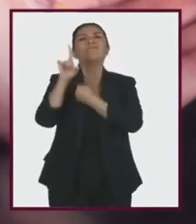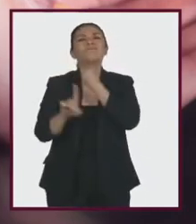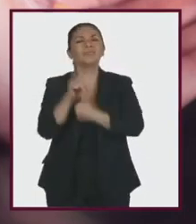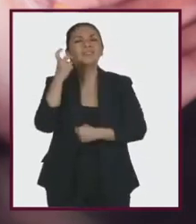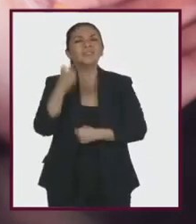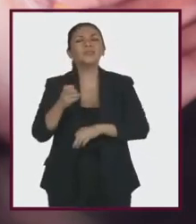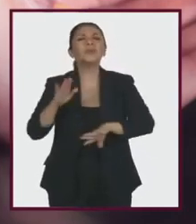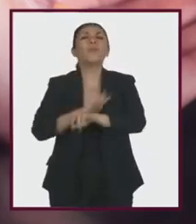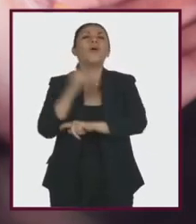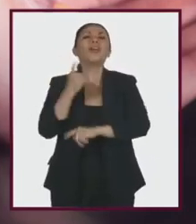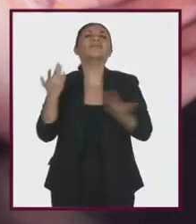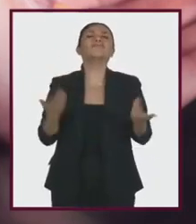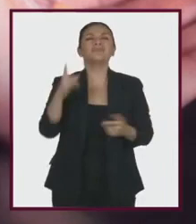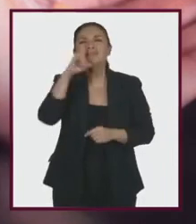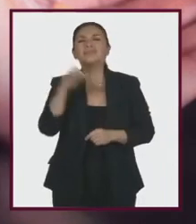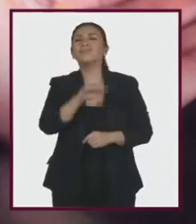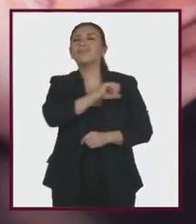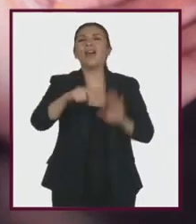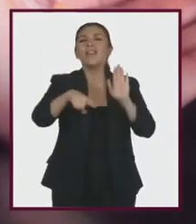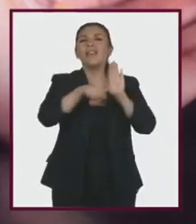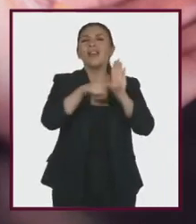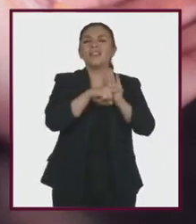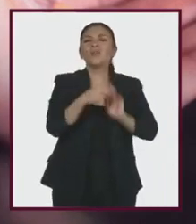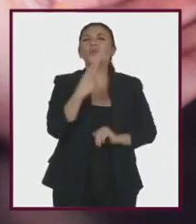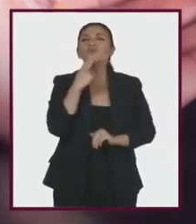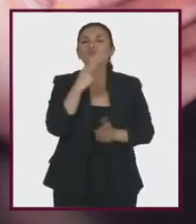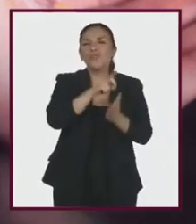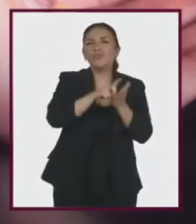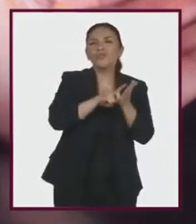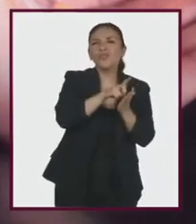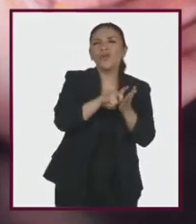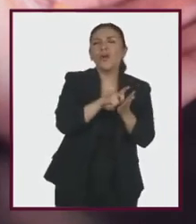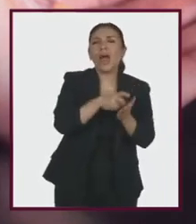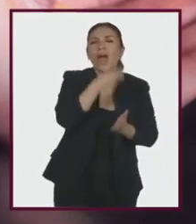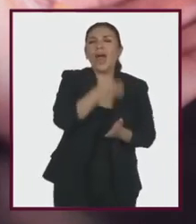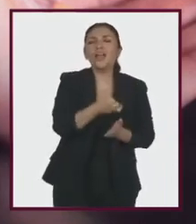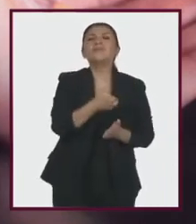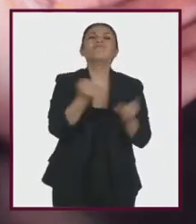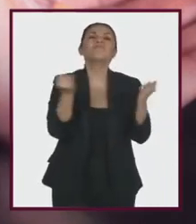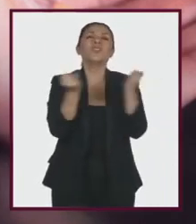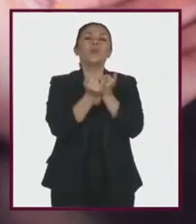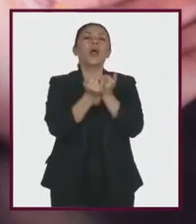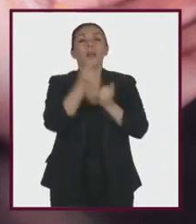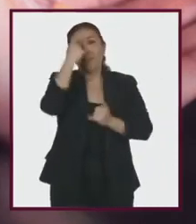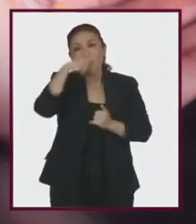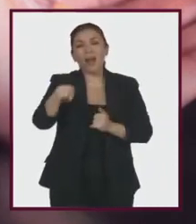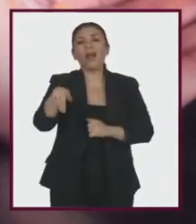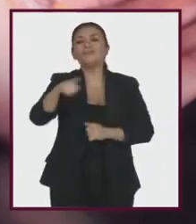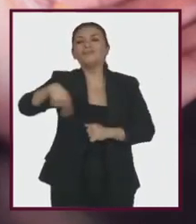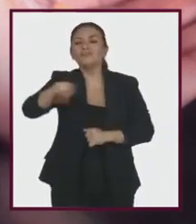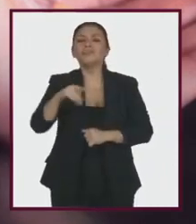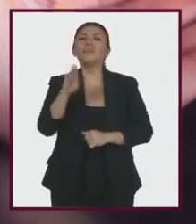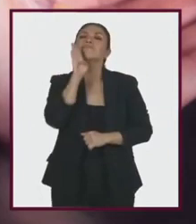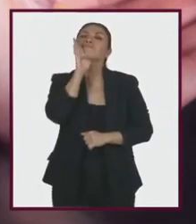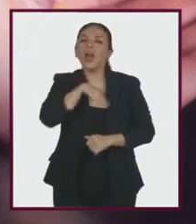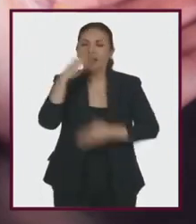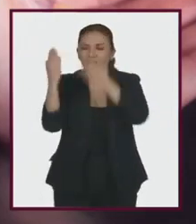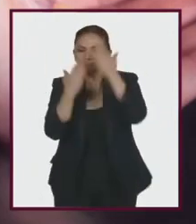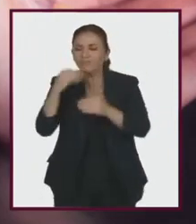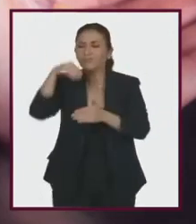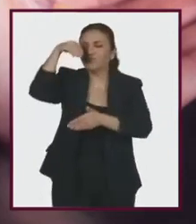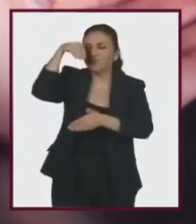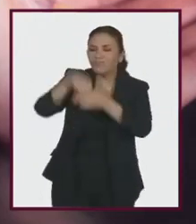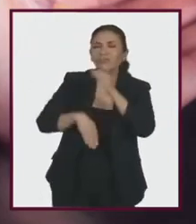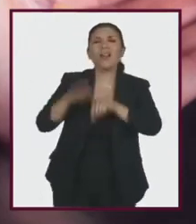las consecuencias negativas del uso de drogas, que impacta también en bajas calificaciones, desarrollo de